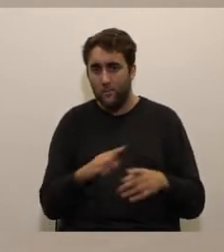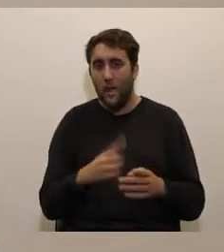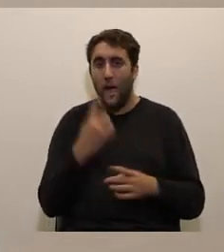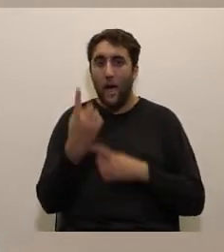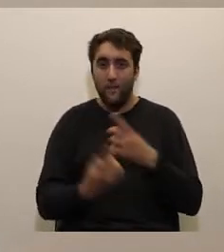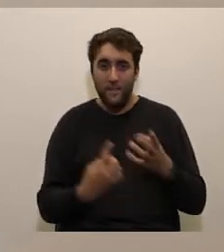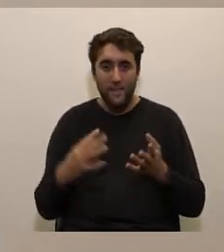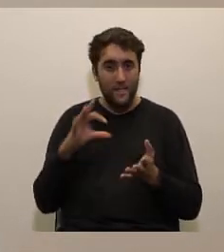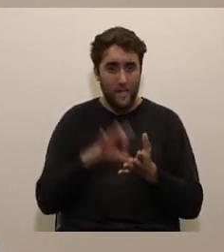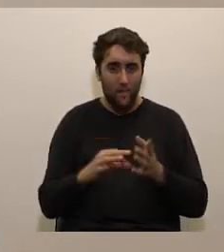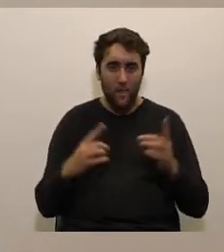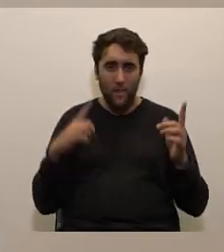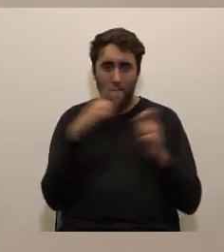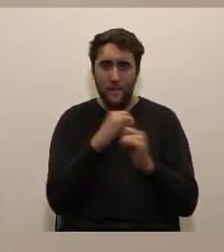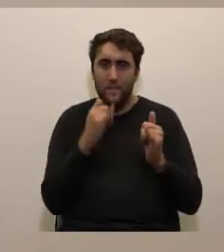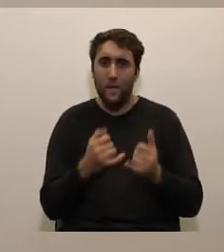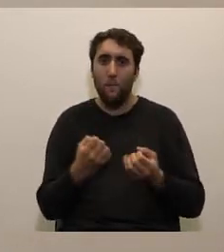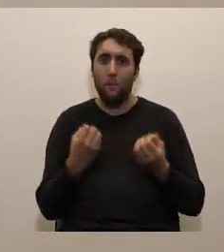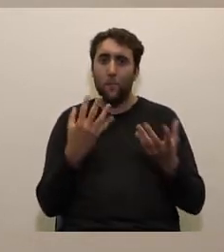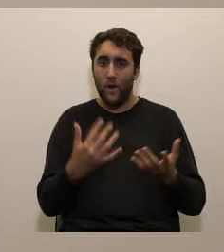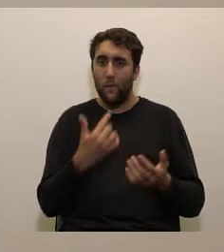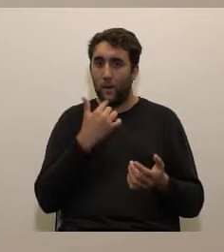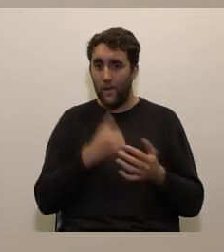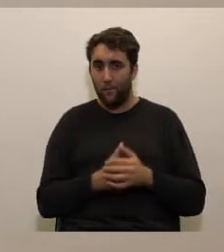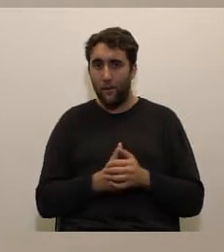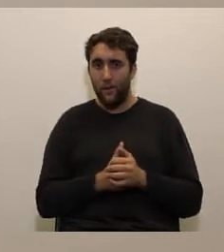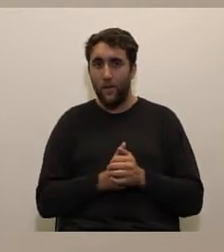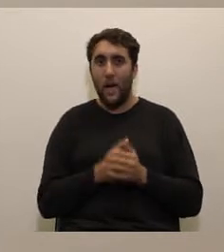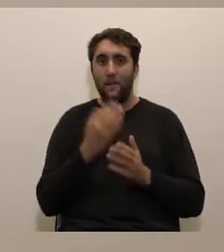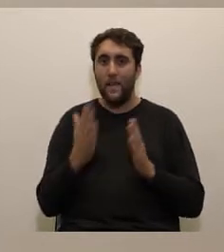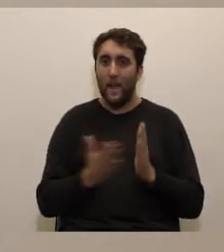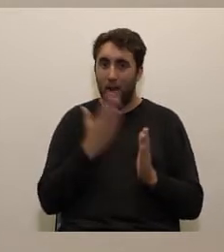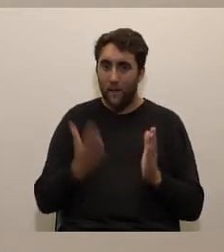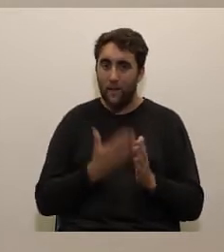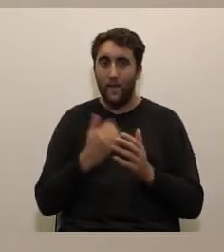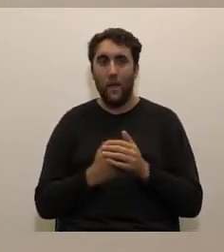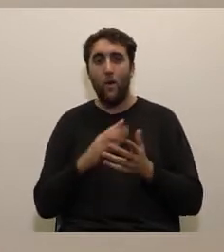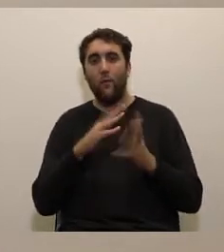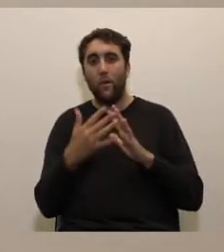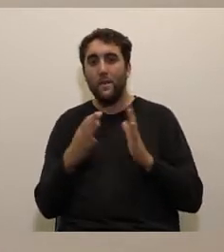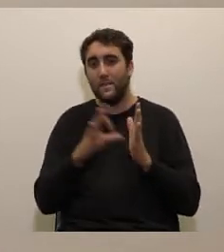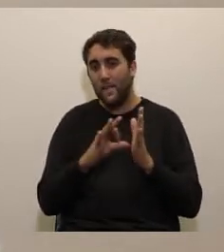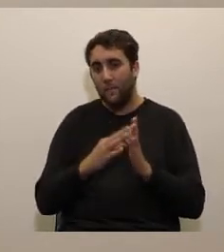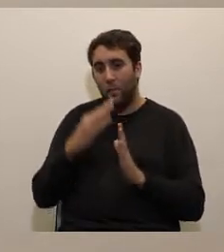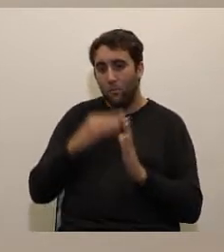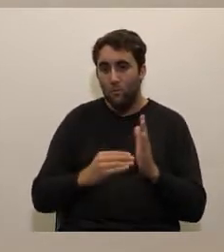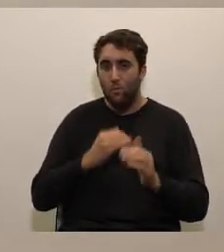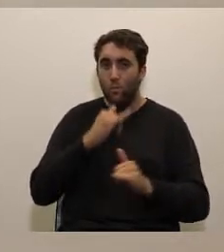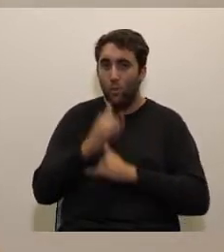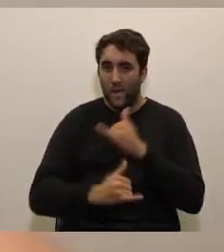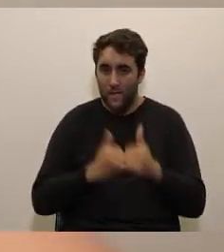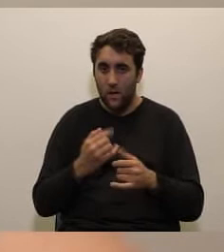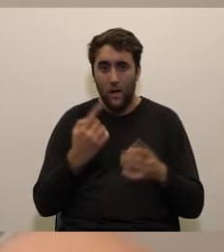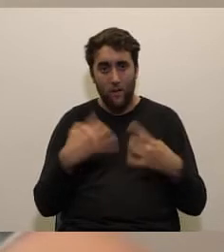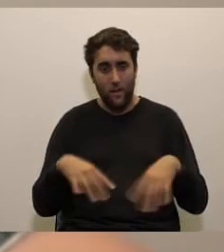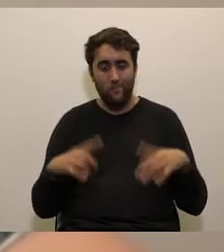sistema propio de que por ejemplo, las revistas, el sistema de publicaciones es bastante perverso,